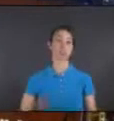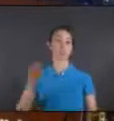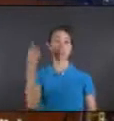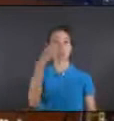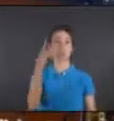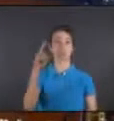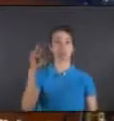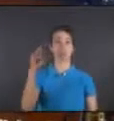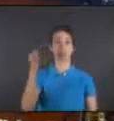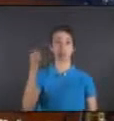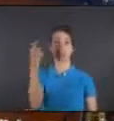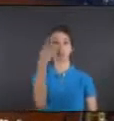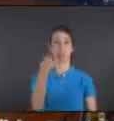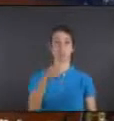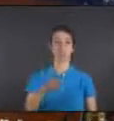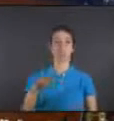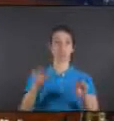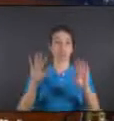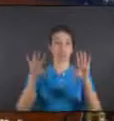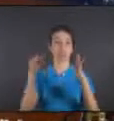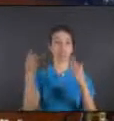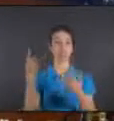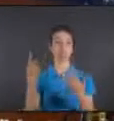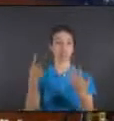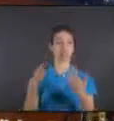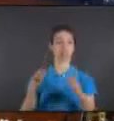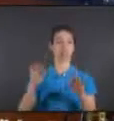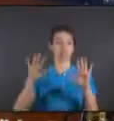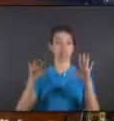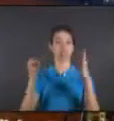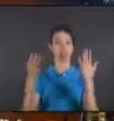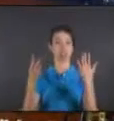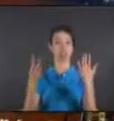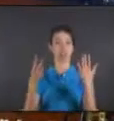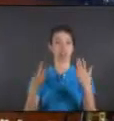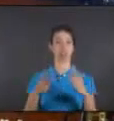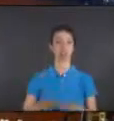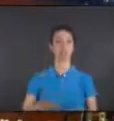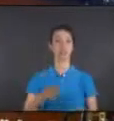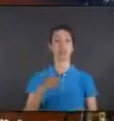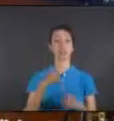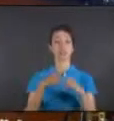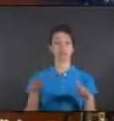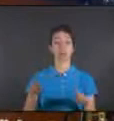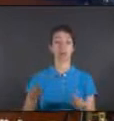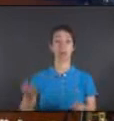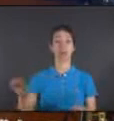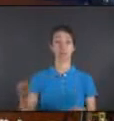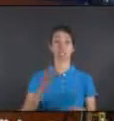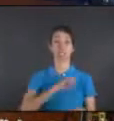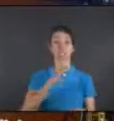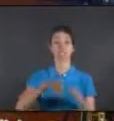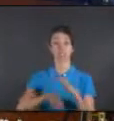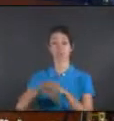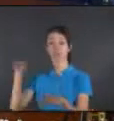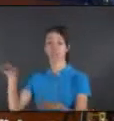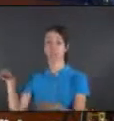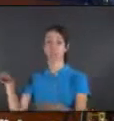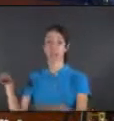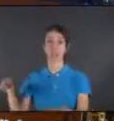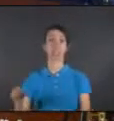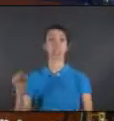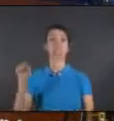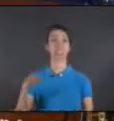Esdras 10, 17 y también el verso 16. Pero le voy a leer primero el 16.